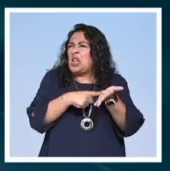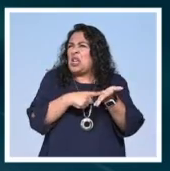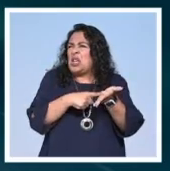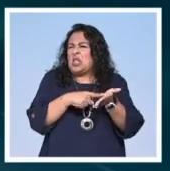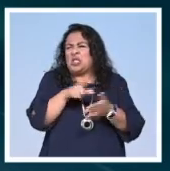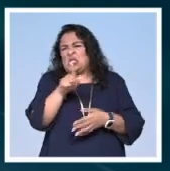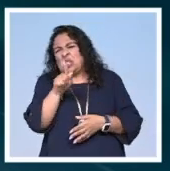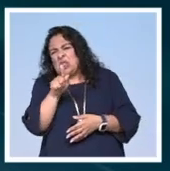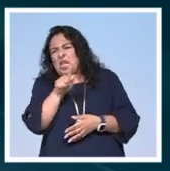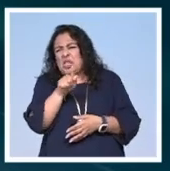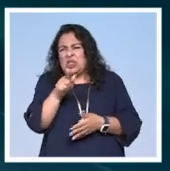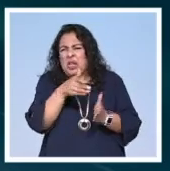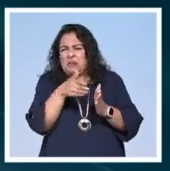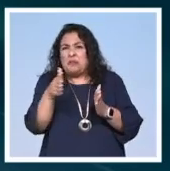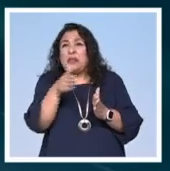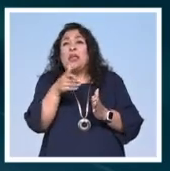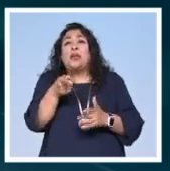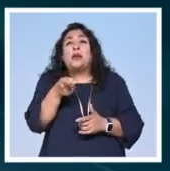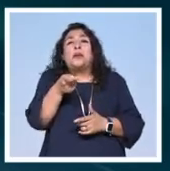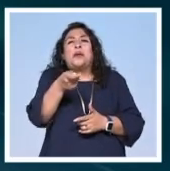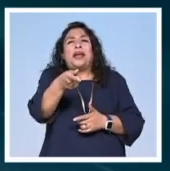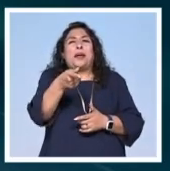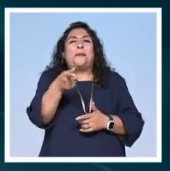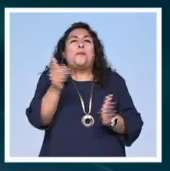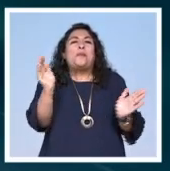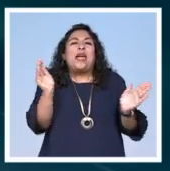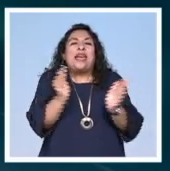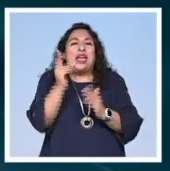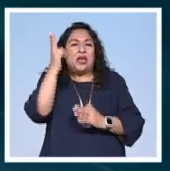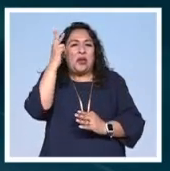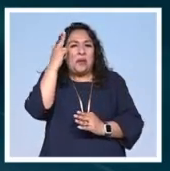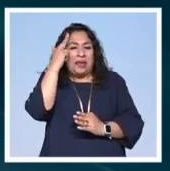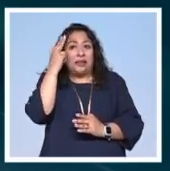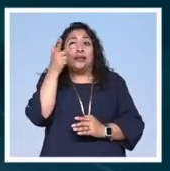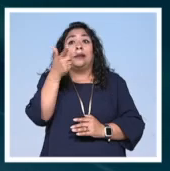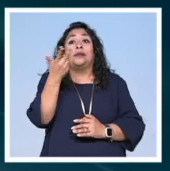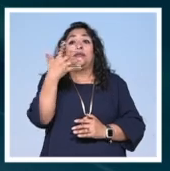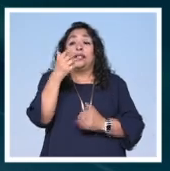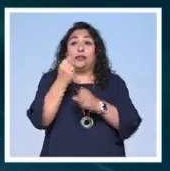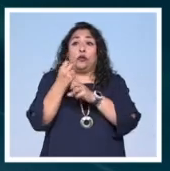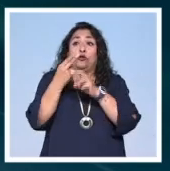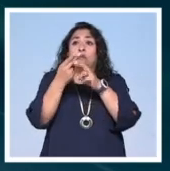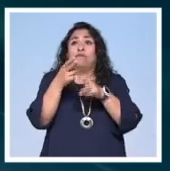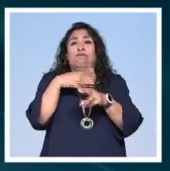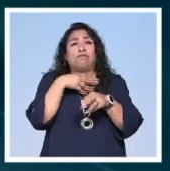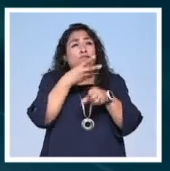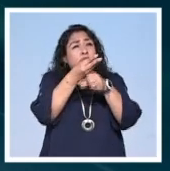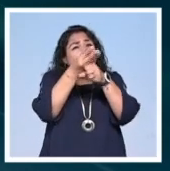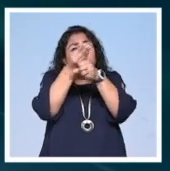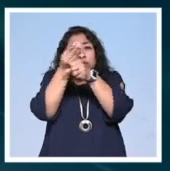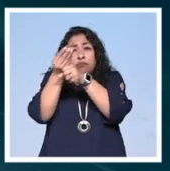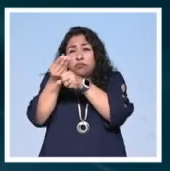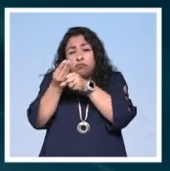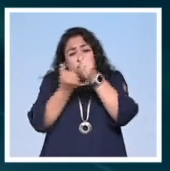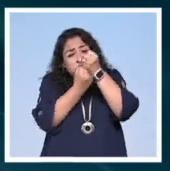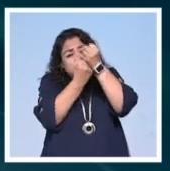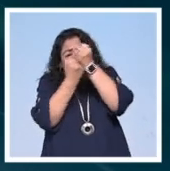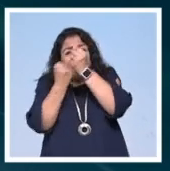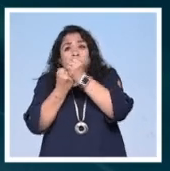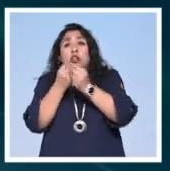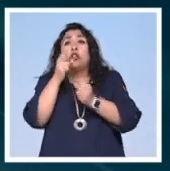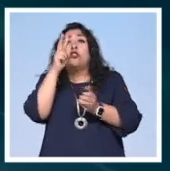70 lo llamaba el pequeño bellas artes durante 10 años se le sometió a un proceso de restauración estructural